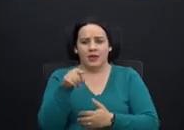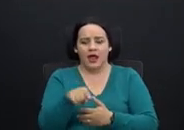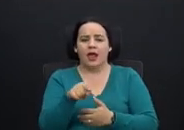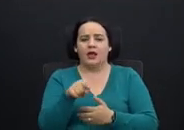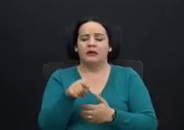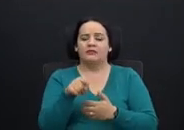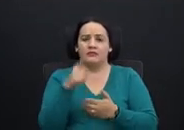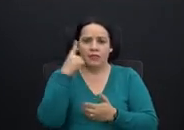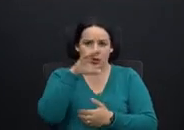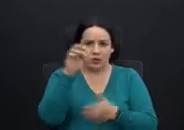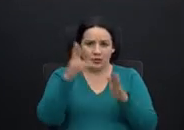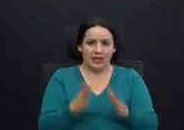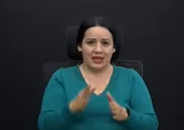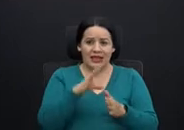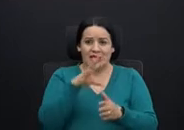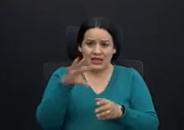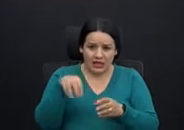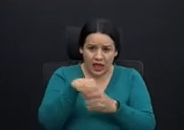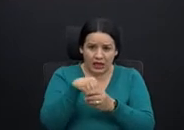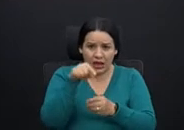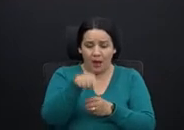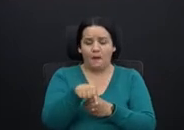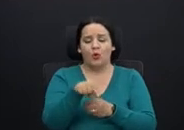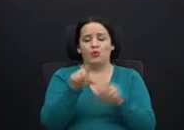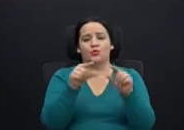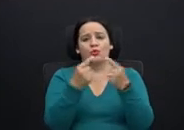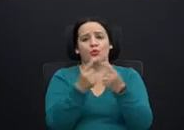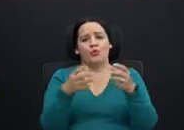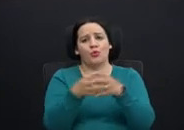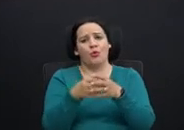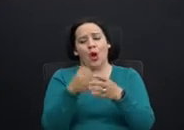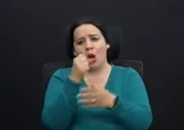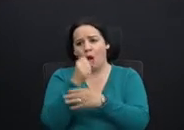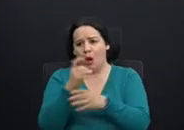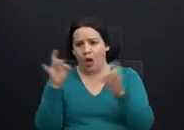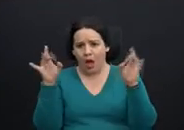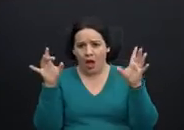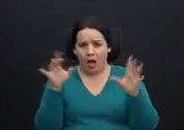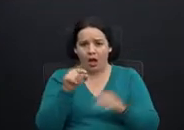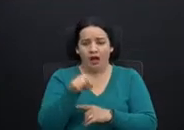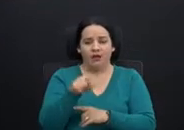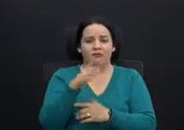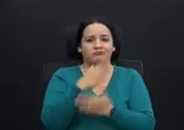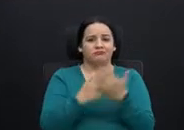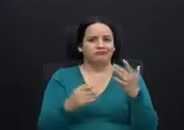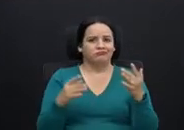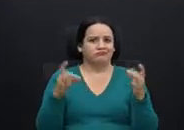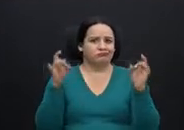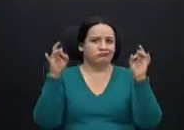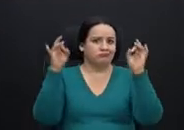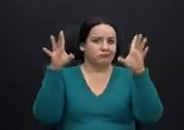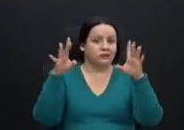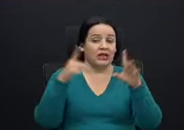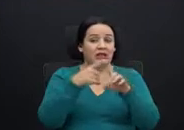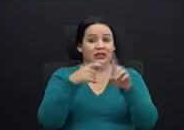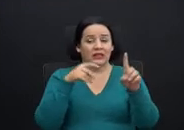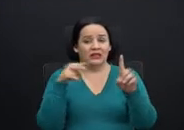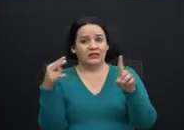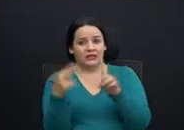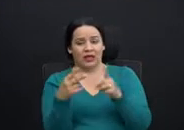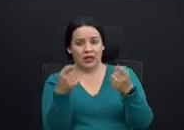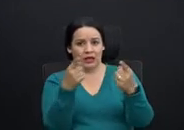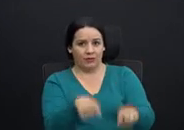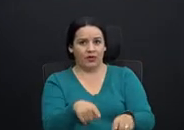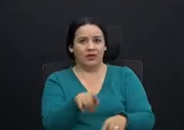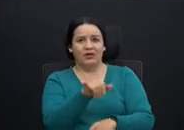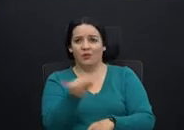criminales, es algo realmente catastrófico. Y eso es lo que ha pasado desde mi punto de vista con el tema